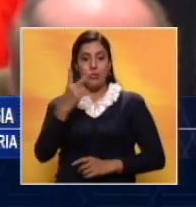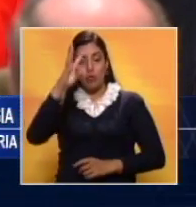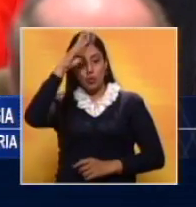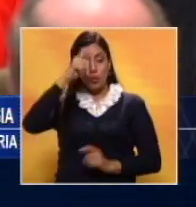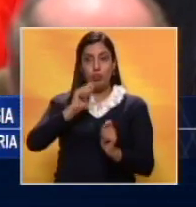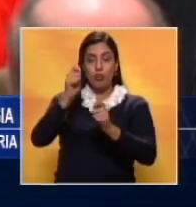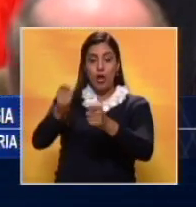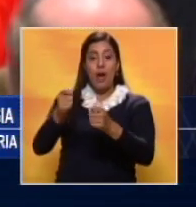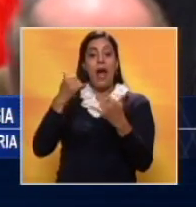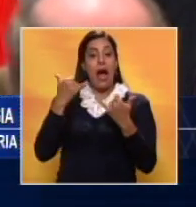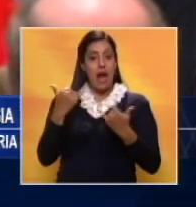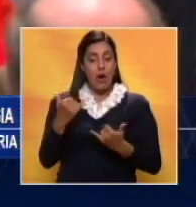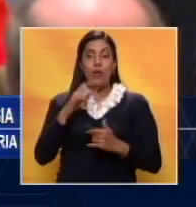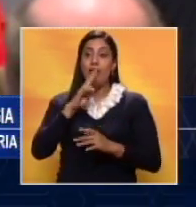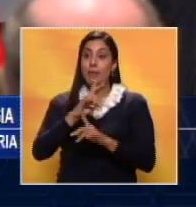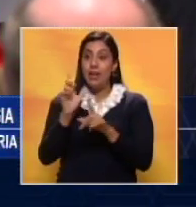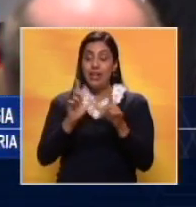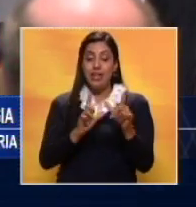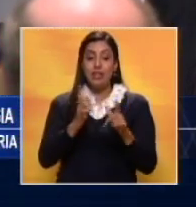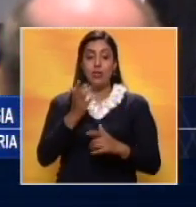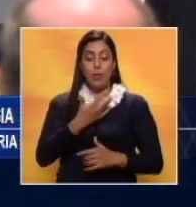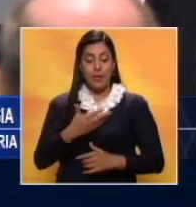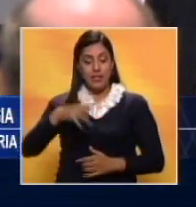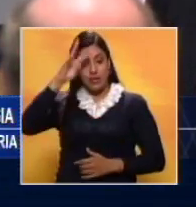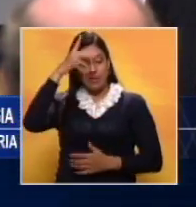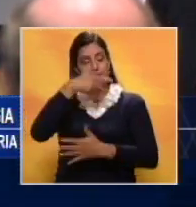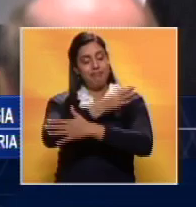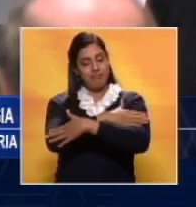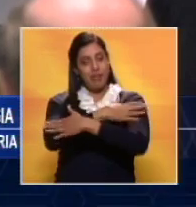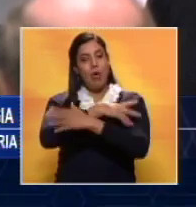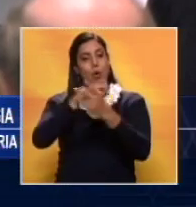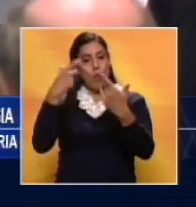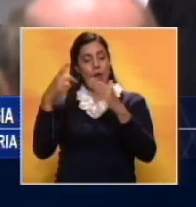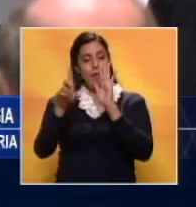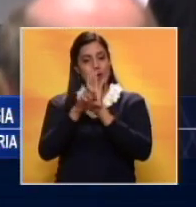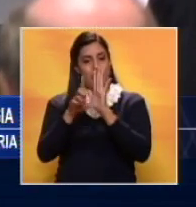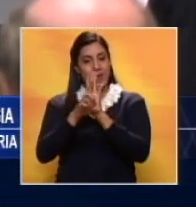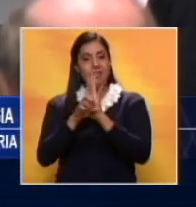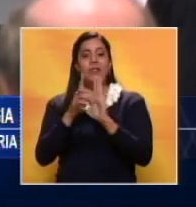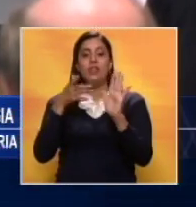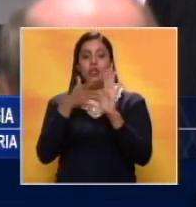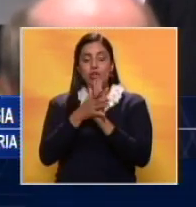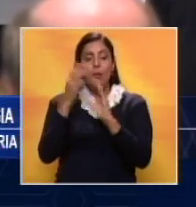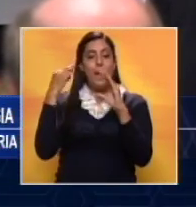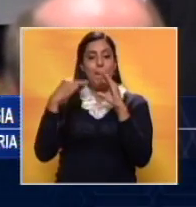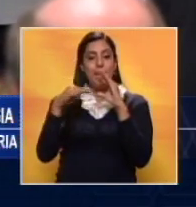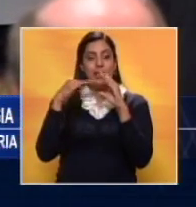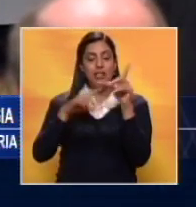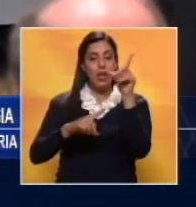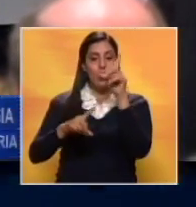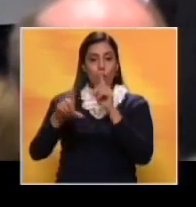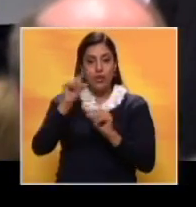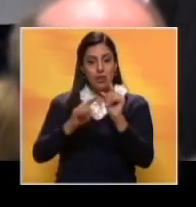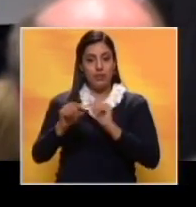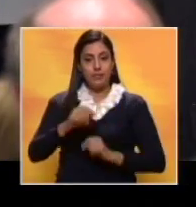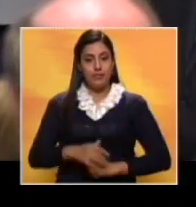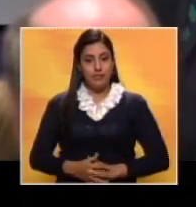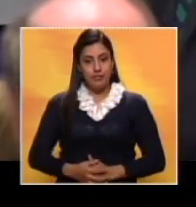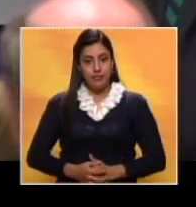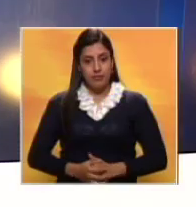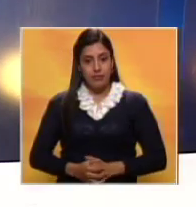Trump. Tras conocer el resultado, el mandatario estadounidense felicitó a la nueva legisladora a través de un mensaje en su cuenta de